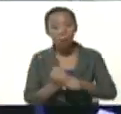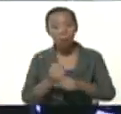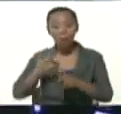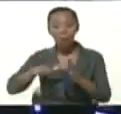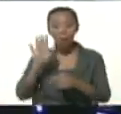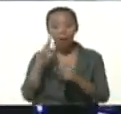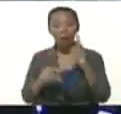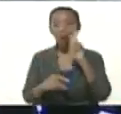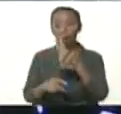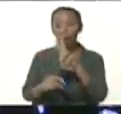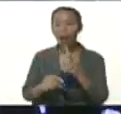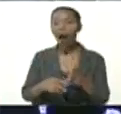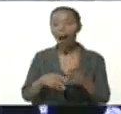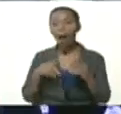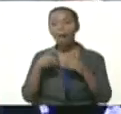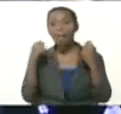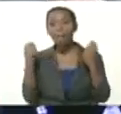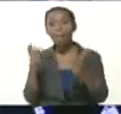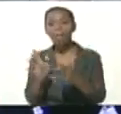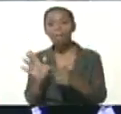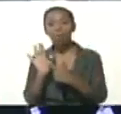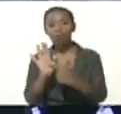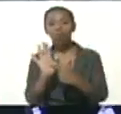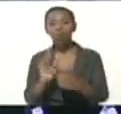correcto. ¿Verdad? Tienen sus cuñas de Cauchos Ya.